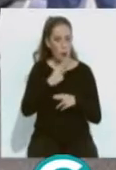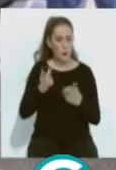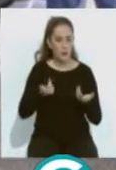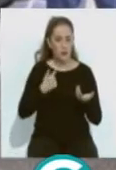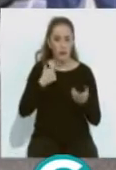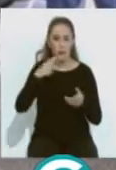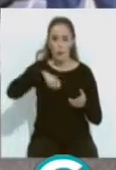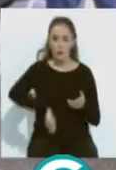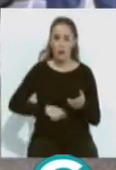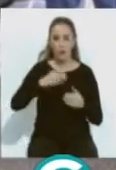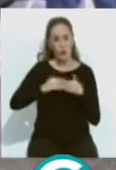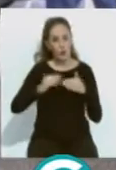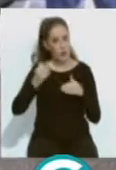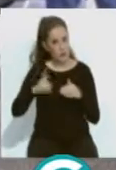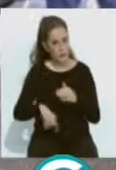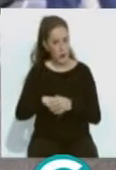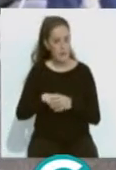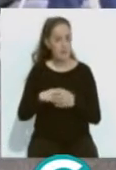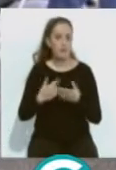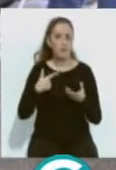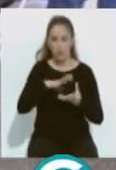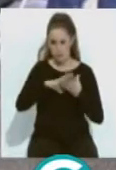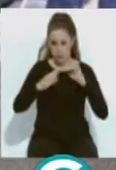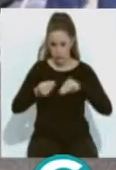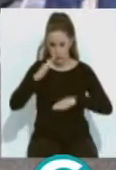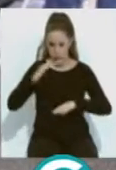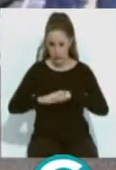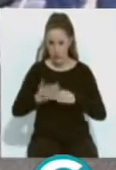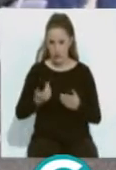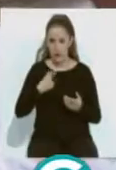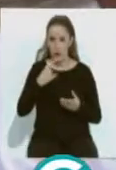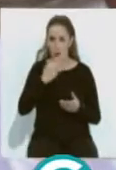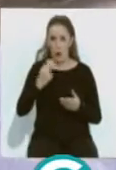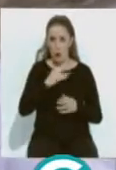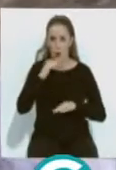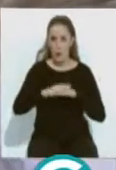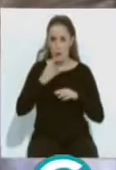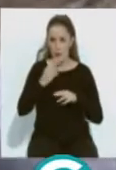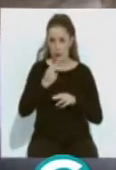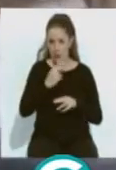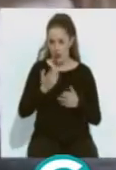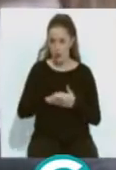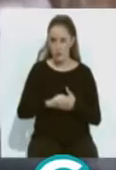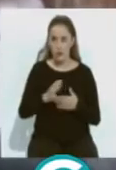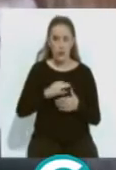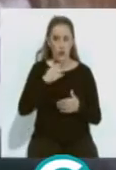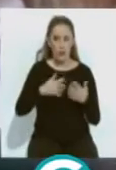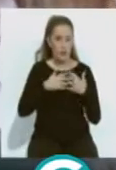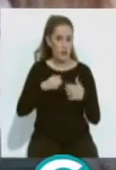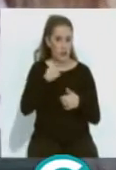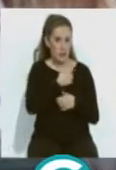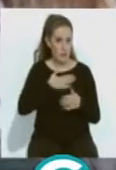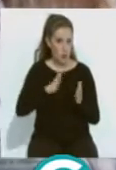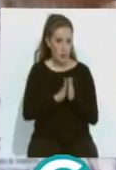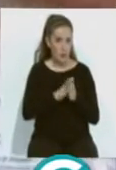los profesionales y los usuarios y que se aplique y que cumpla con lo prometido. Está hablando. Afianza lo que dicen mis compañeros y que el hospital